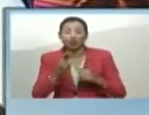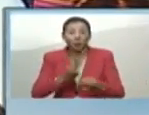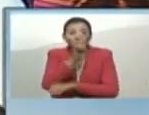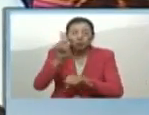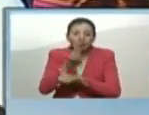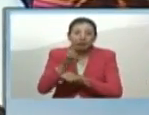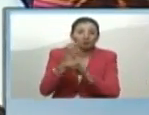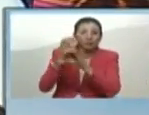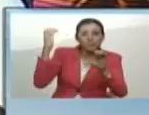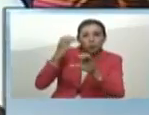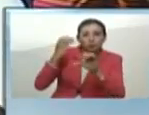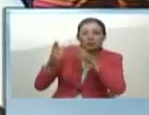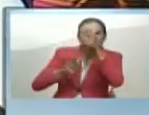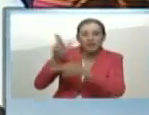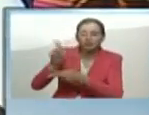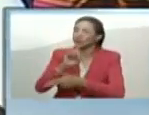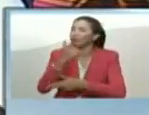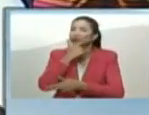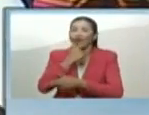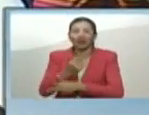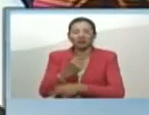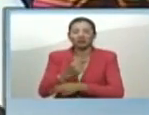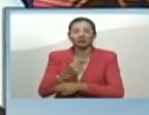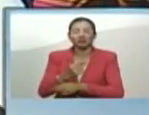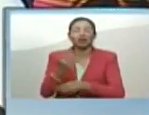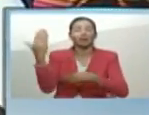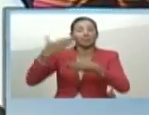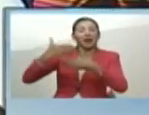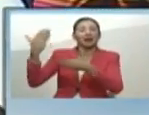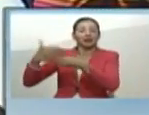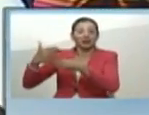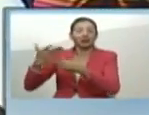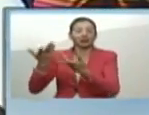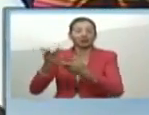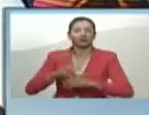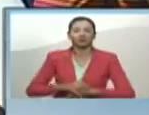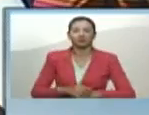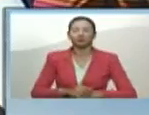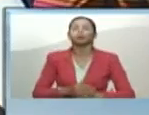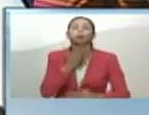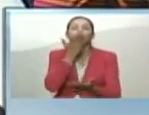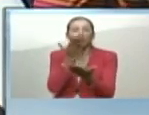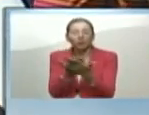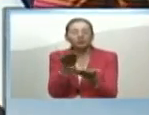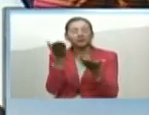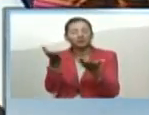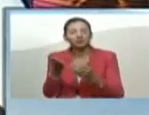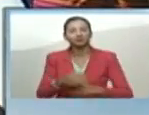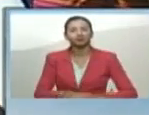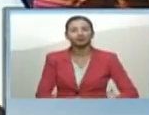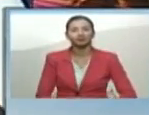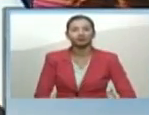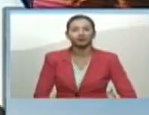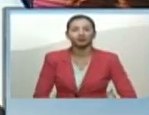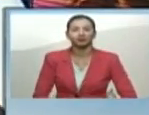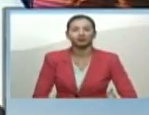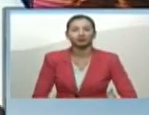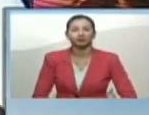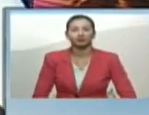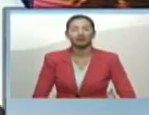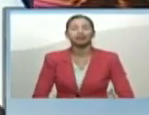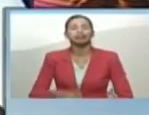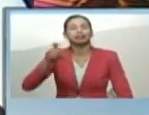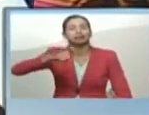discapacidad Así que humildemente nuestro sector le hace la siguiente propuesta necesitamos una campaña